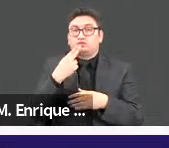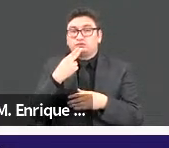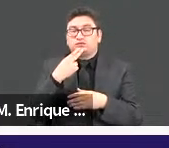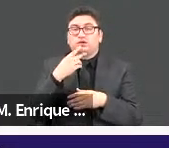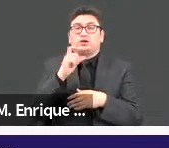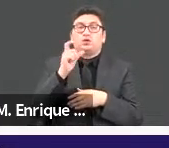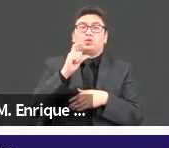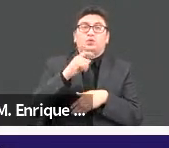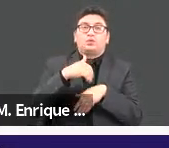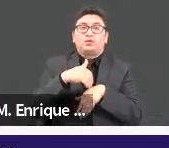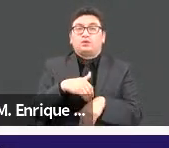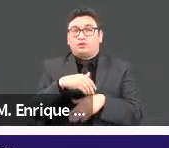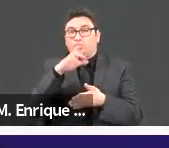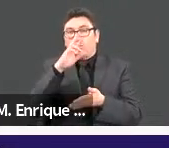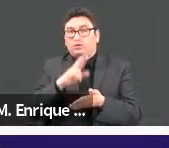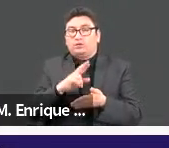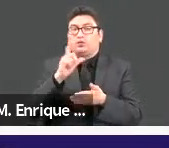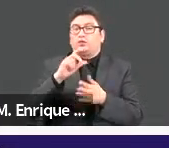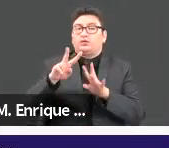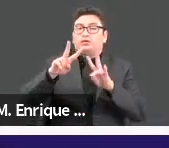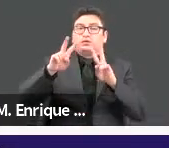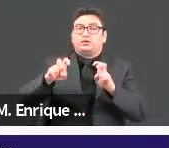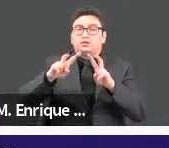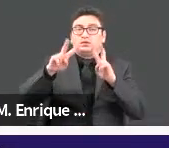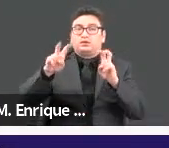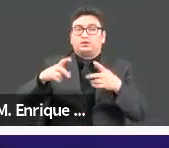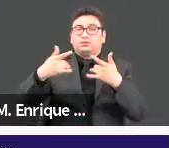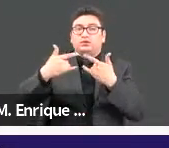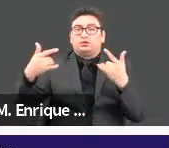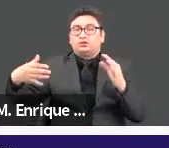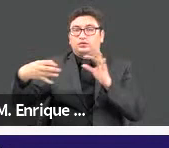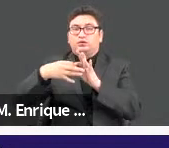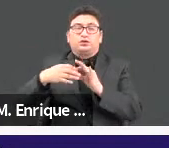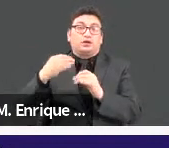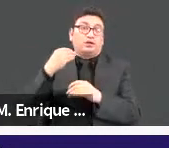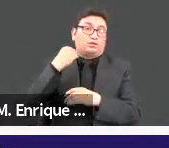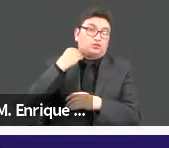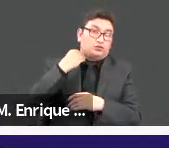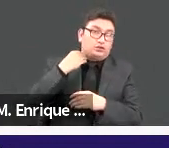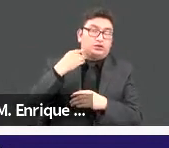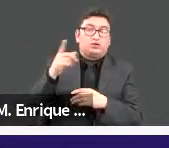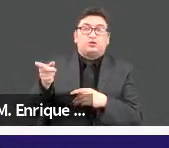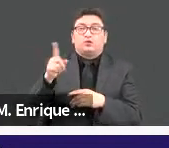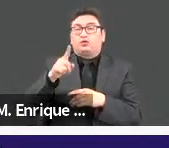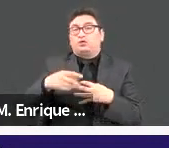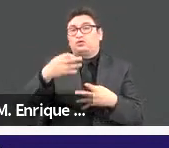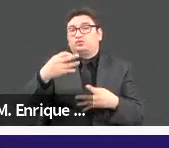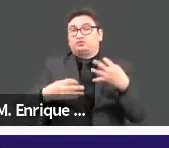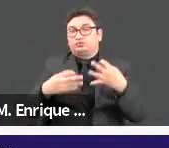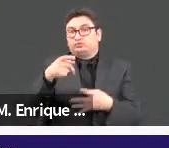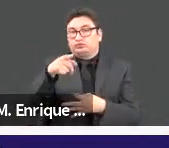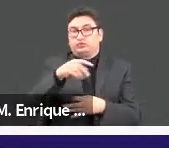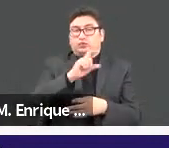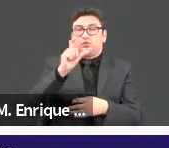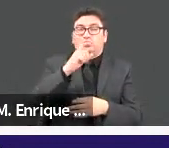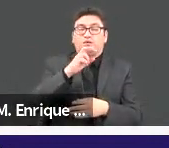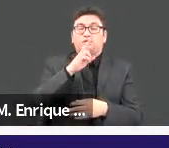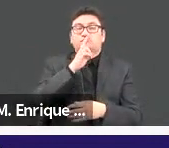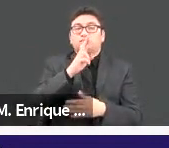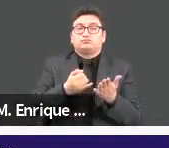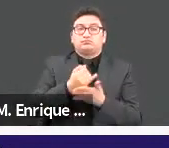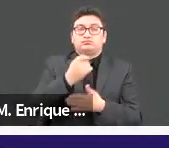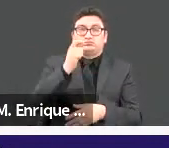caso concreto, tanto para el abogado postulante como para el órgano jurisdiccional al resolver el caso